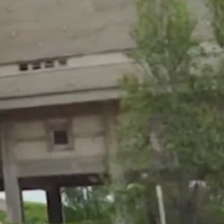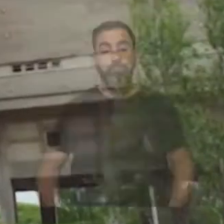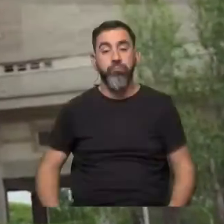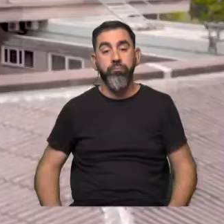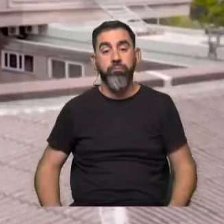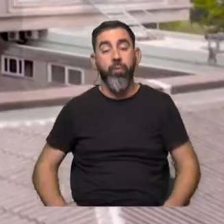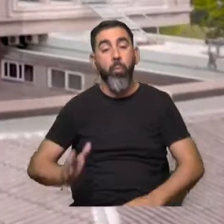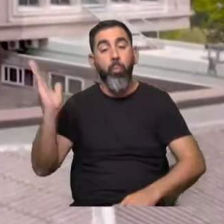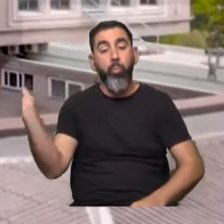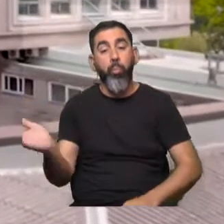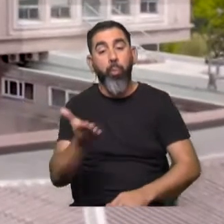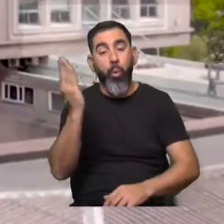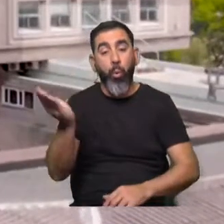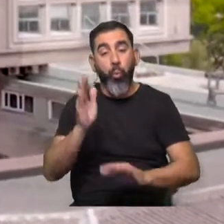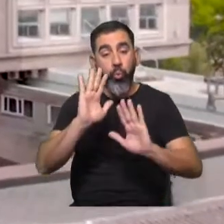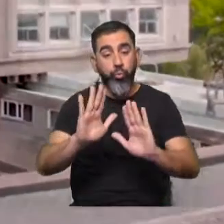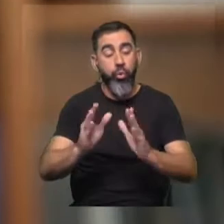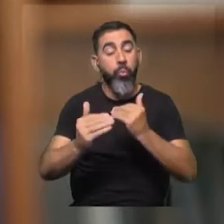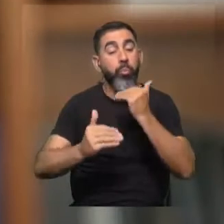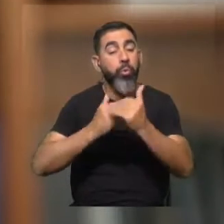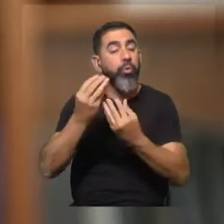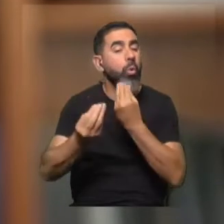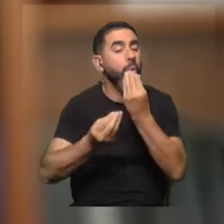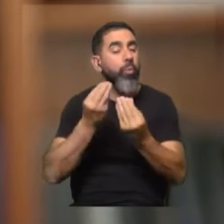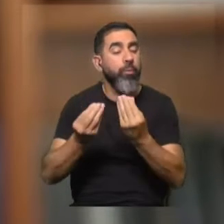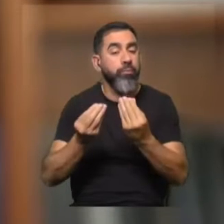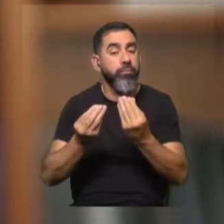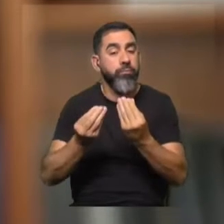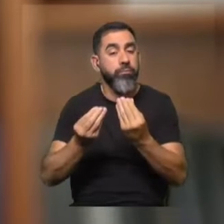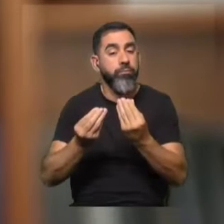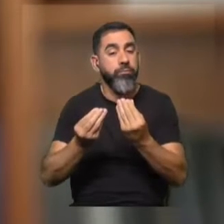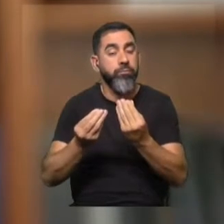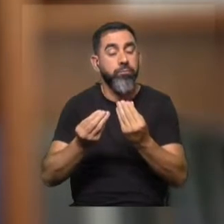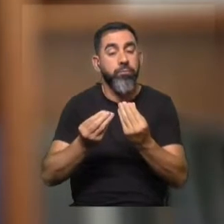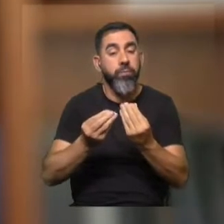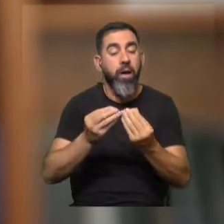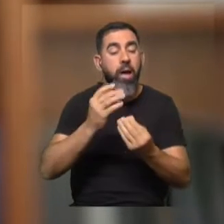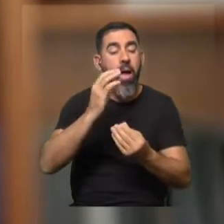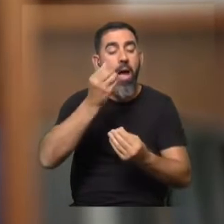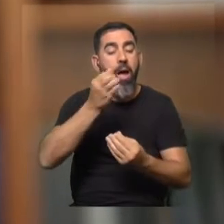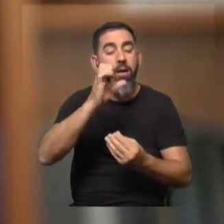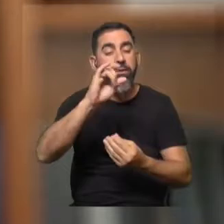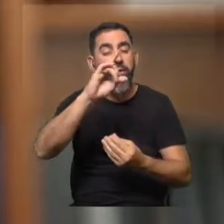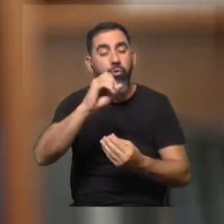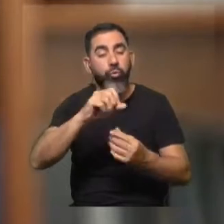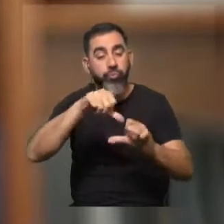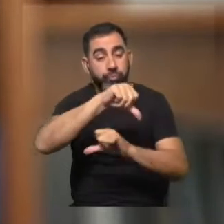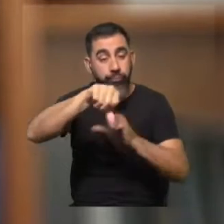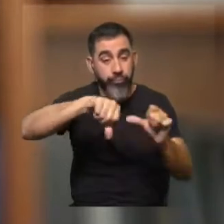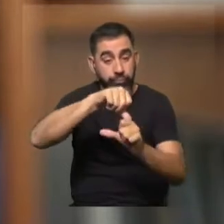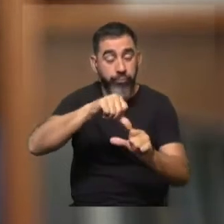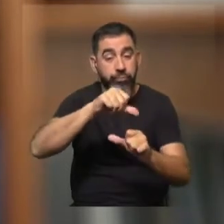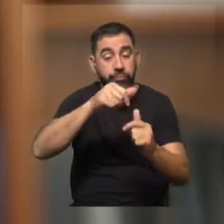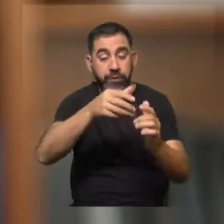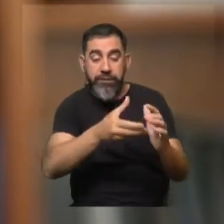Para producir la pectina en sí, el proceso consiste en una hidrólisis ácida, donde la pectina